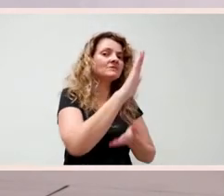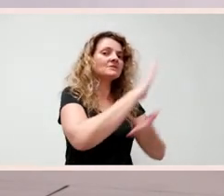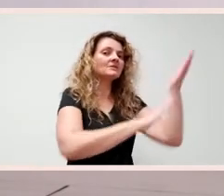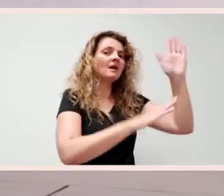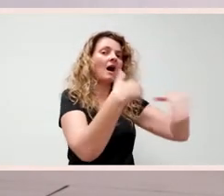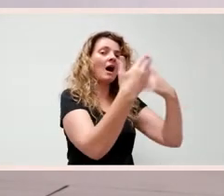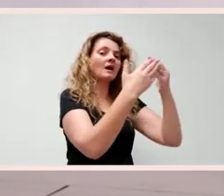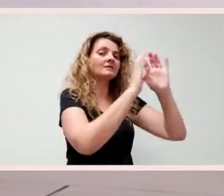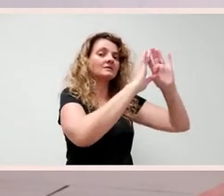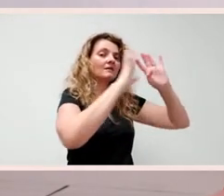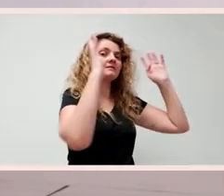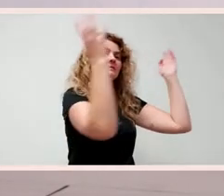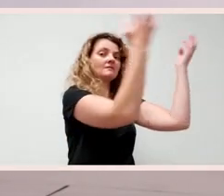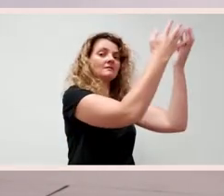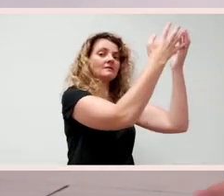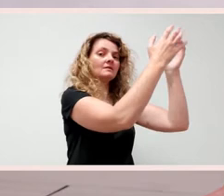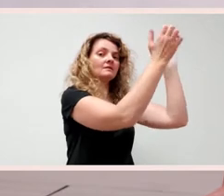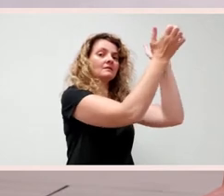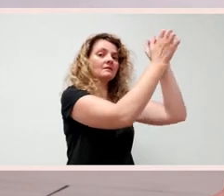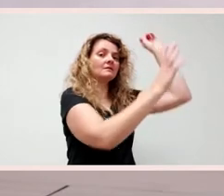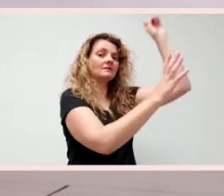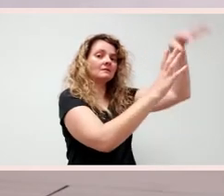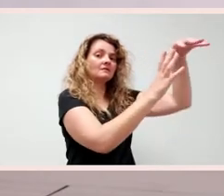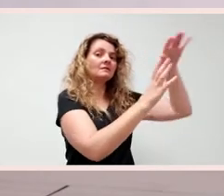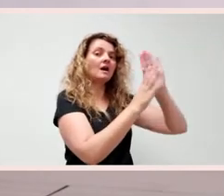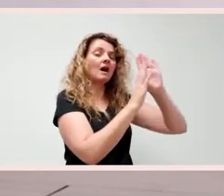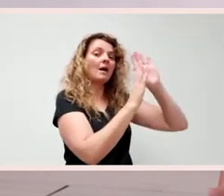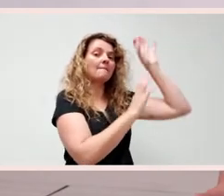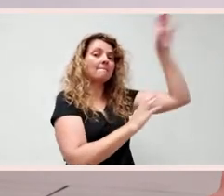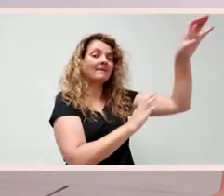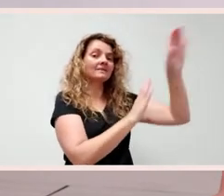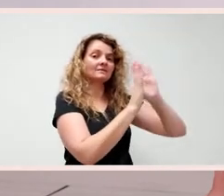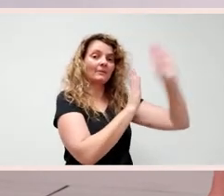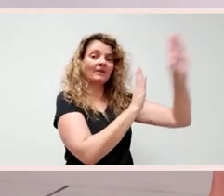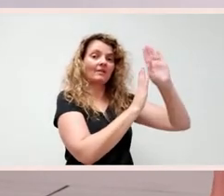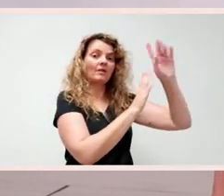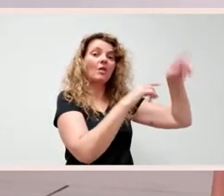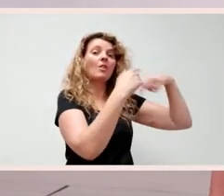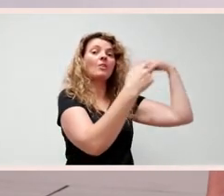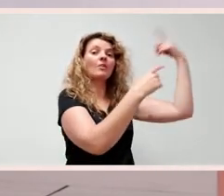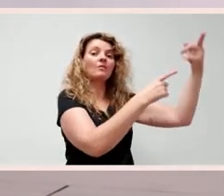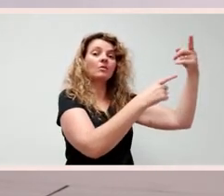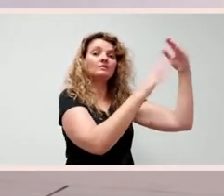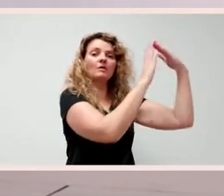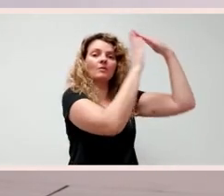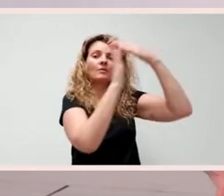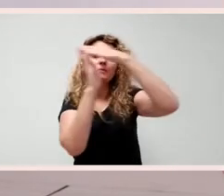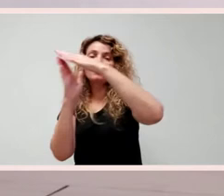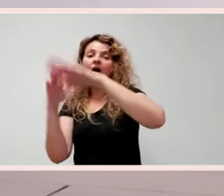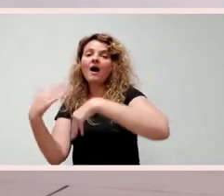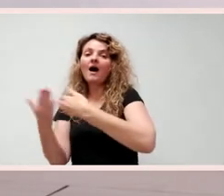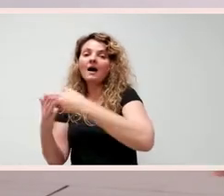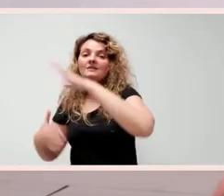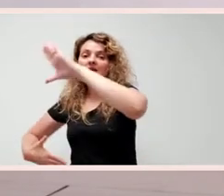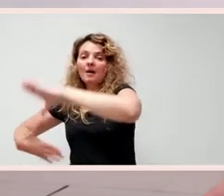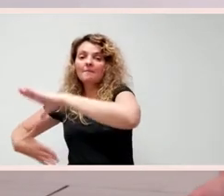a sorte, a fortuna de poder traballar como mestre de debuxo e poder contactar con moitísimas disciplinas artísticas e moitos materiais